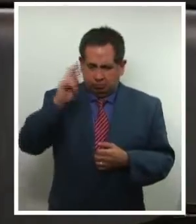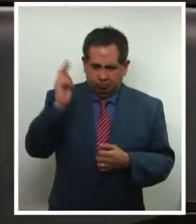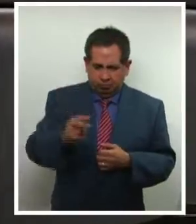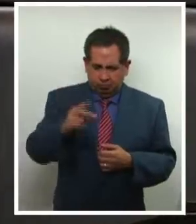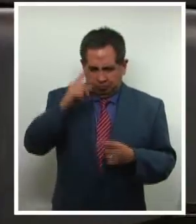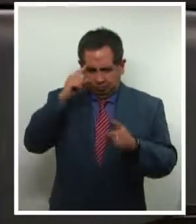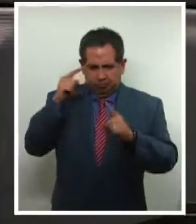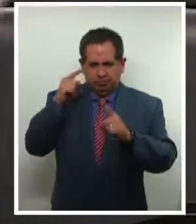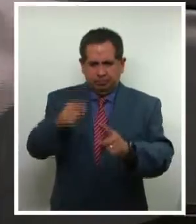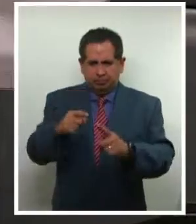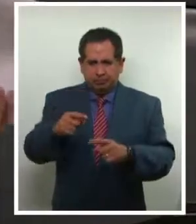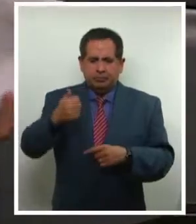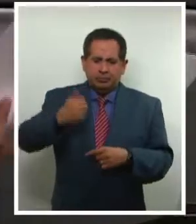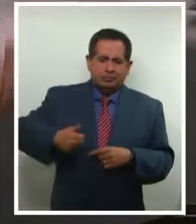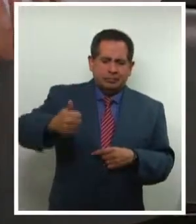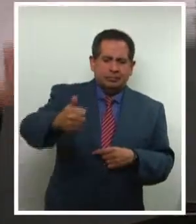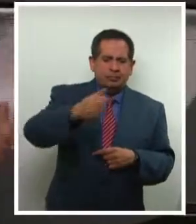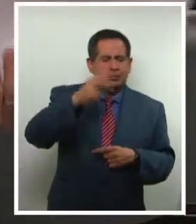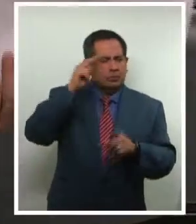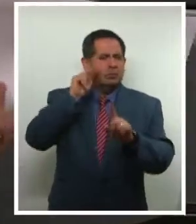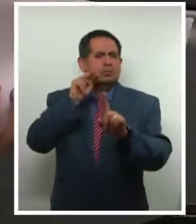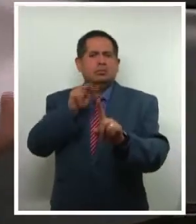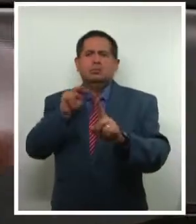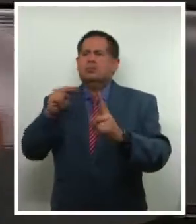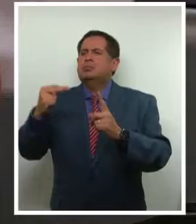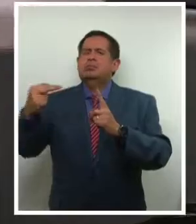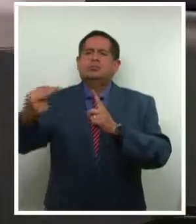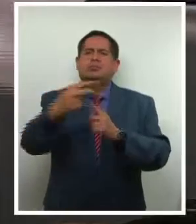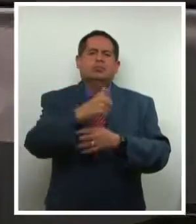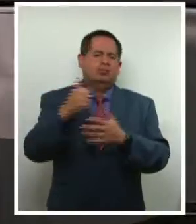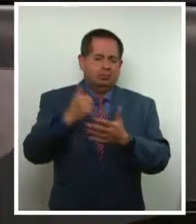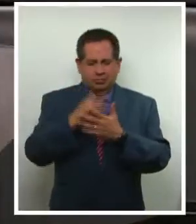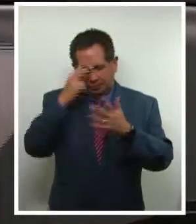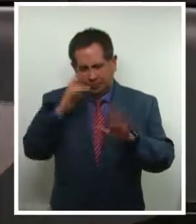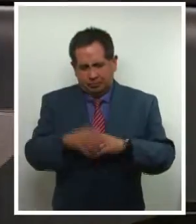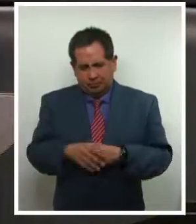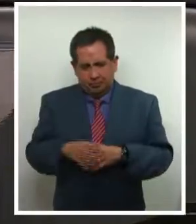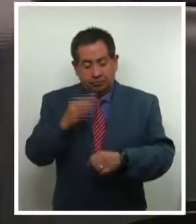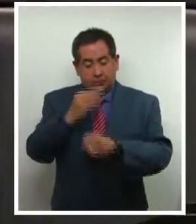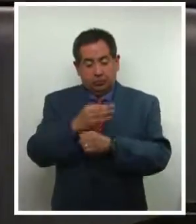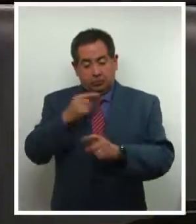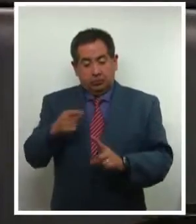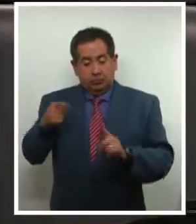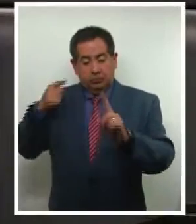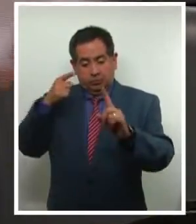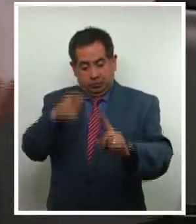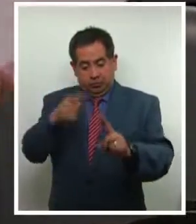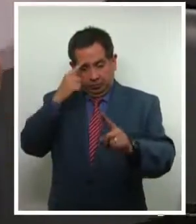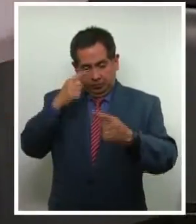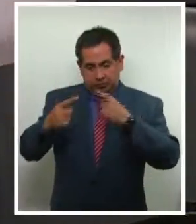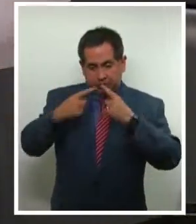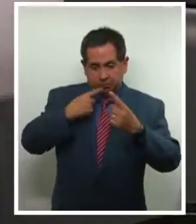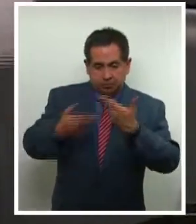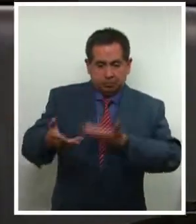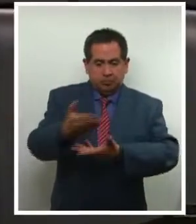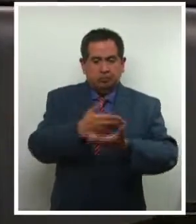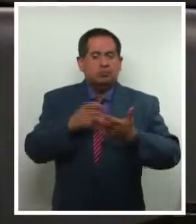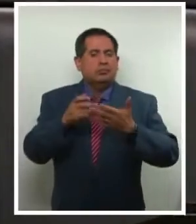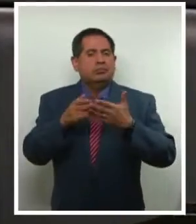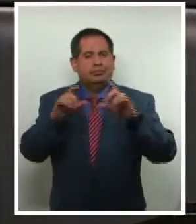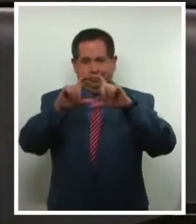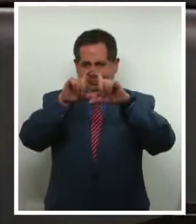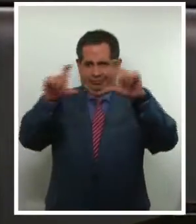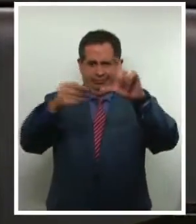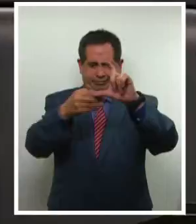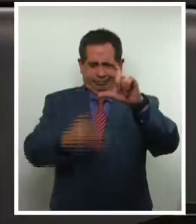interés. Cada quien tiene su visión de lo que es la Ciudad de México, y lo que estamos logrando al discutir este preámbulo es que eso